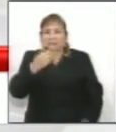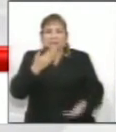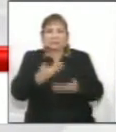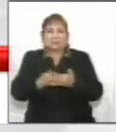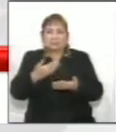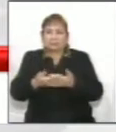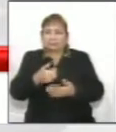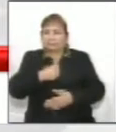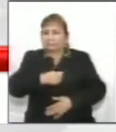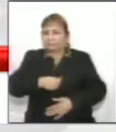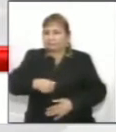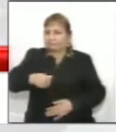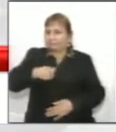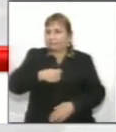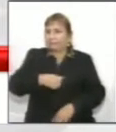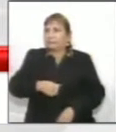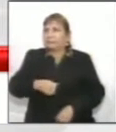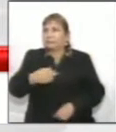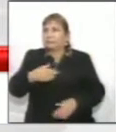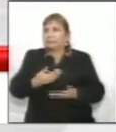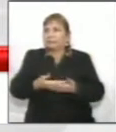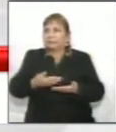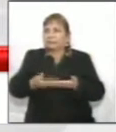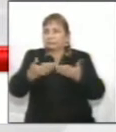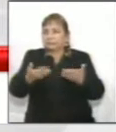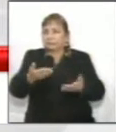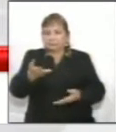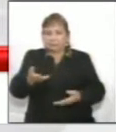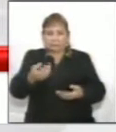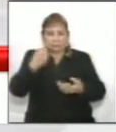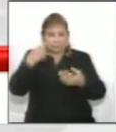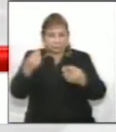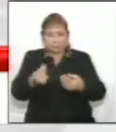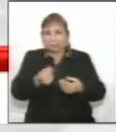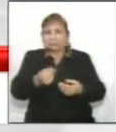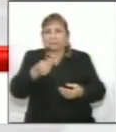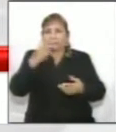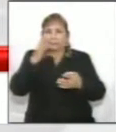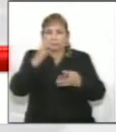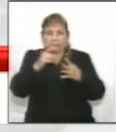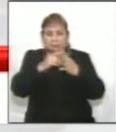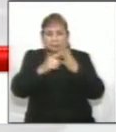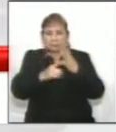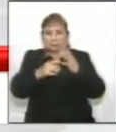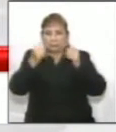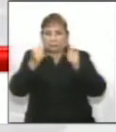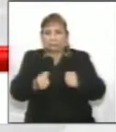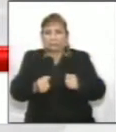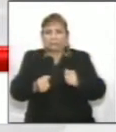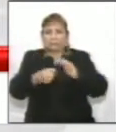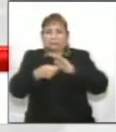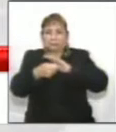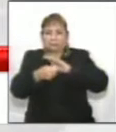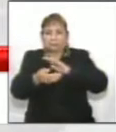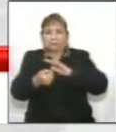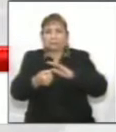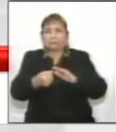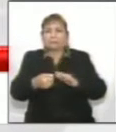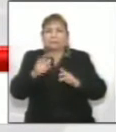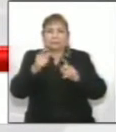muy lamentable. Yo propongo a usted que tome de inmediato 4 medidas para fortalecer la lucha contra la corrupción.